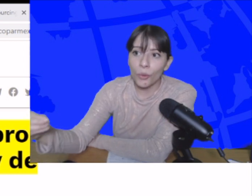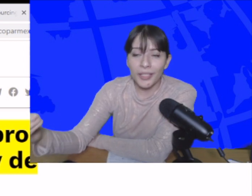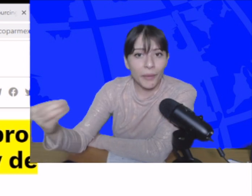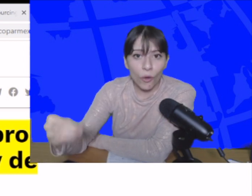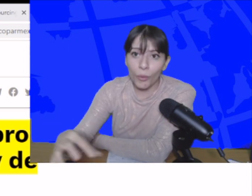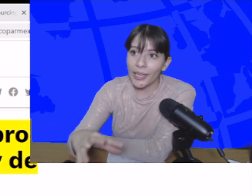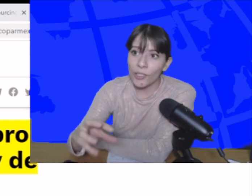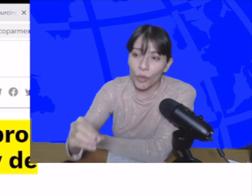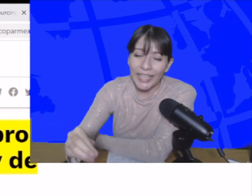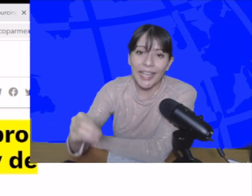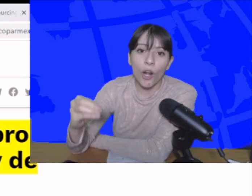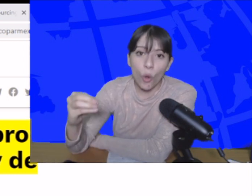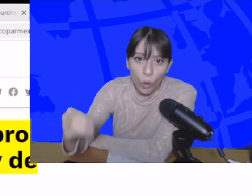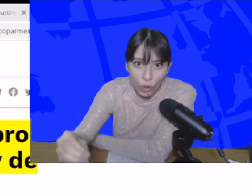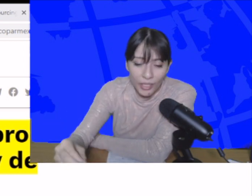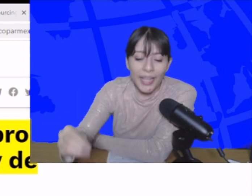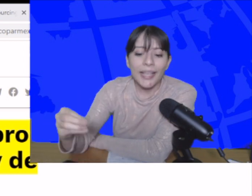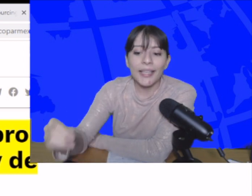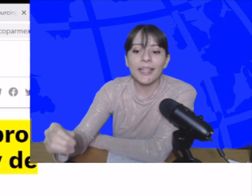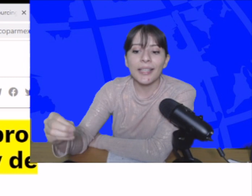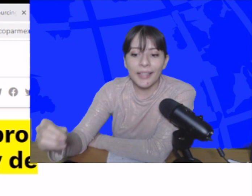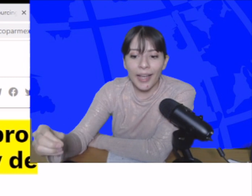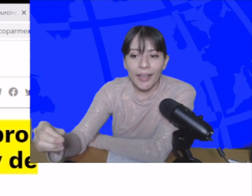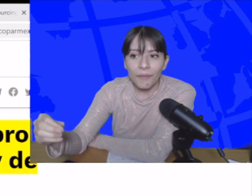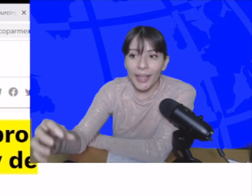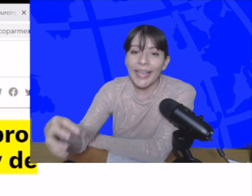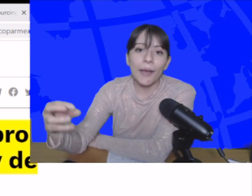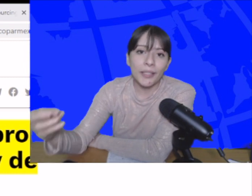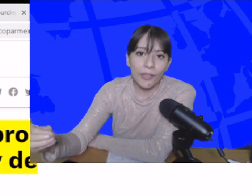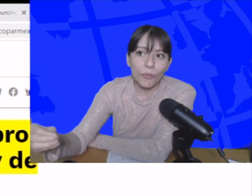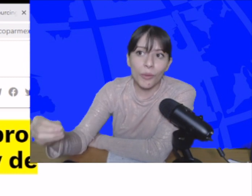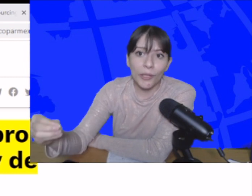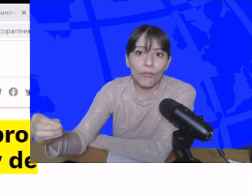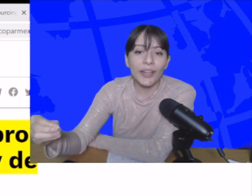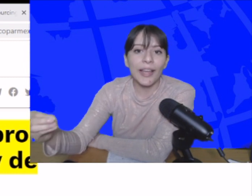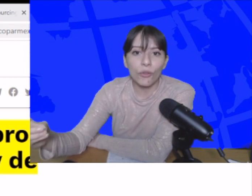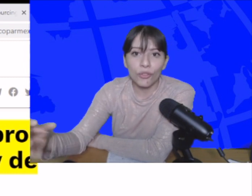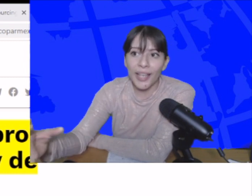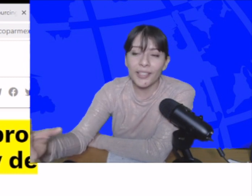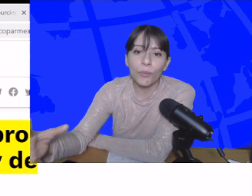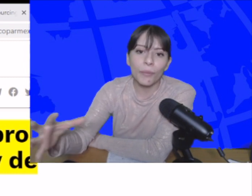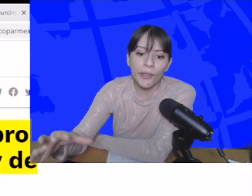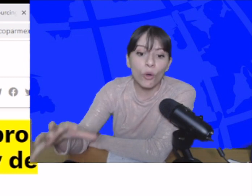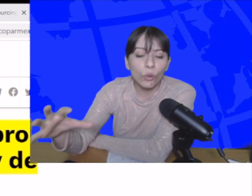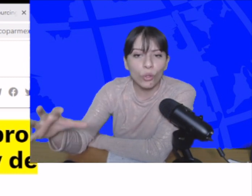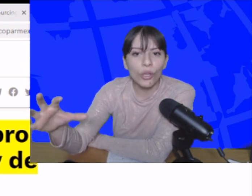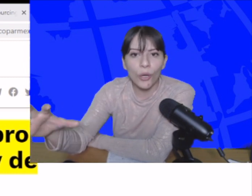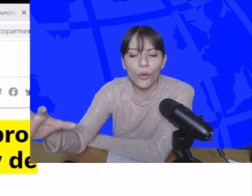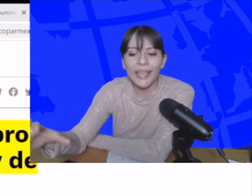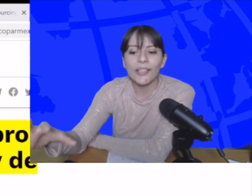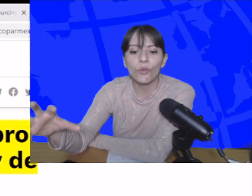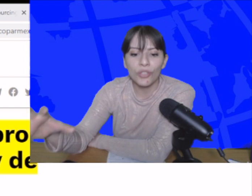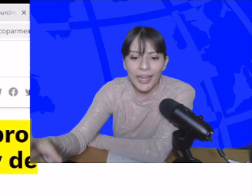gubernatura se bajó porque ni en su casa lo conocen y es el que está encabezando el movimiento frenados o sea así por méxico junto